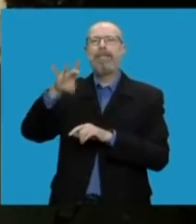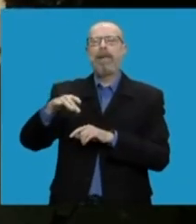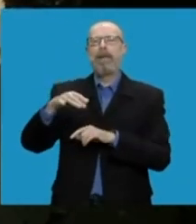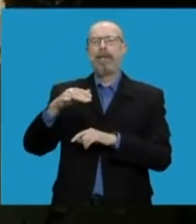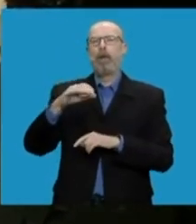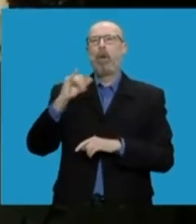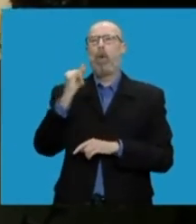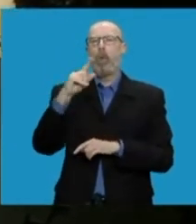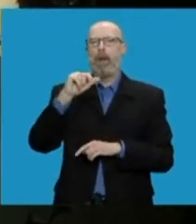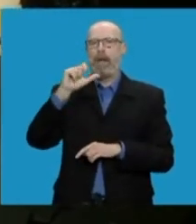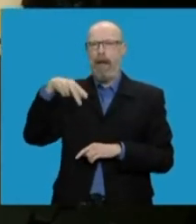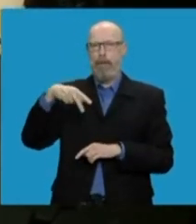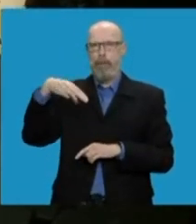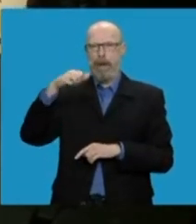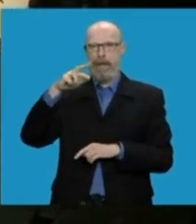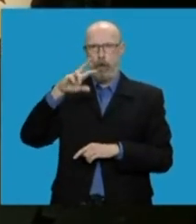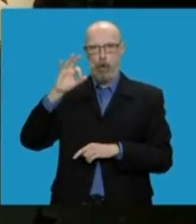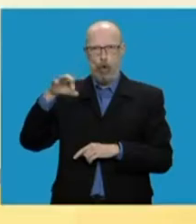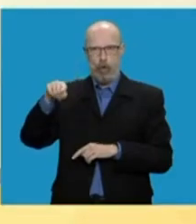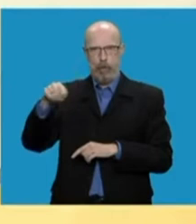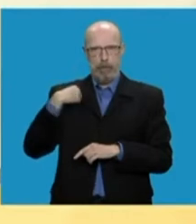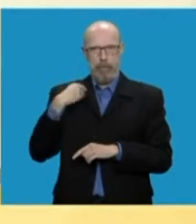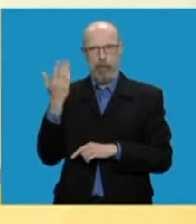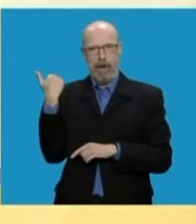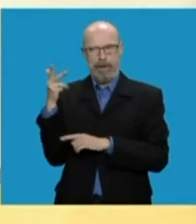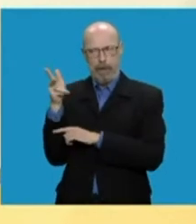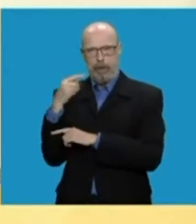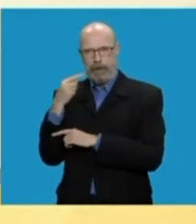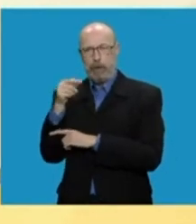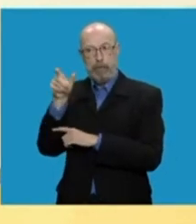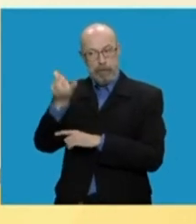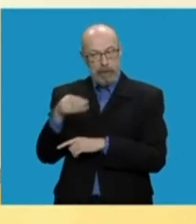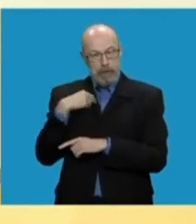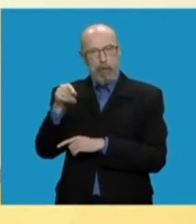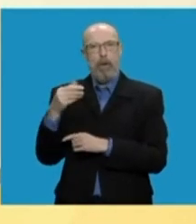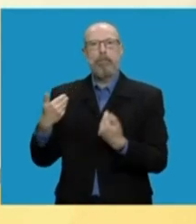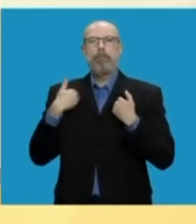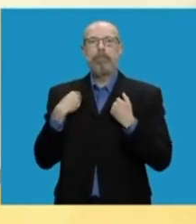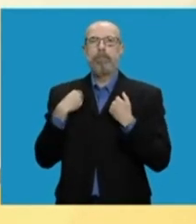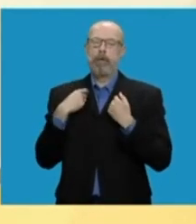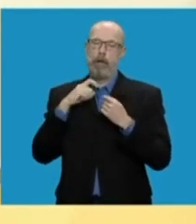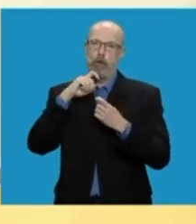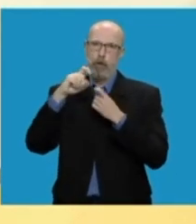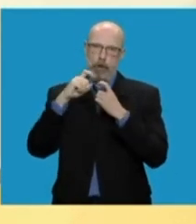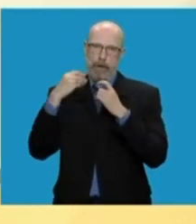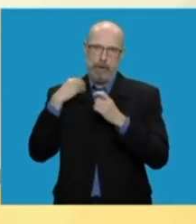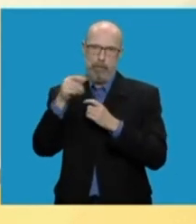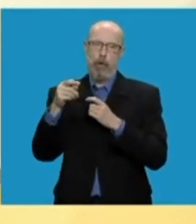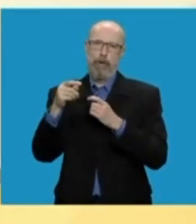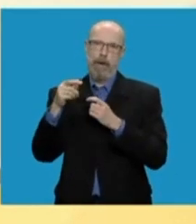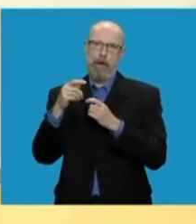Merino, que como muy bien ha dicho José Miguel en el reportaje, era el que hacía la crónica del ciclismo en el norte de Castilla,